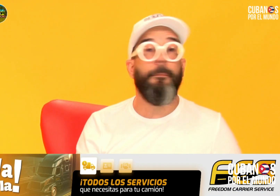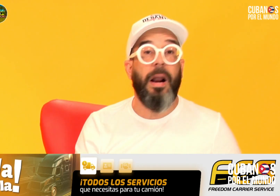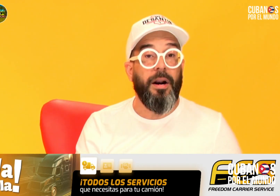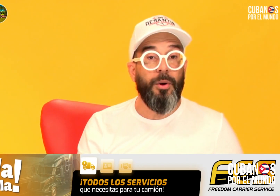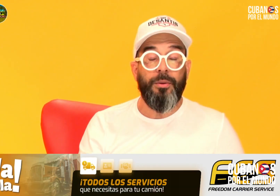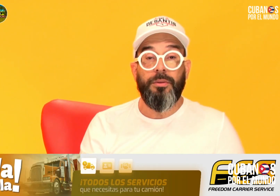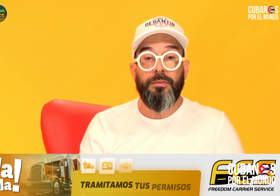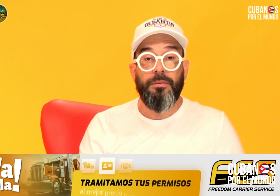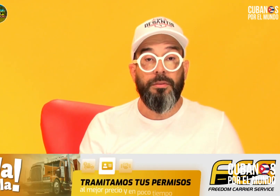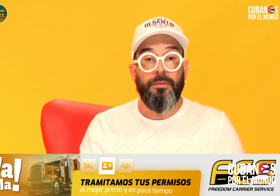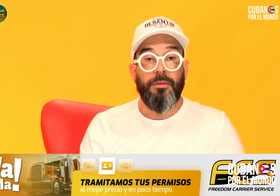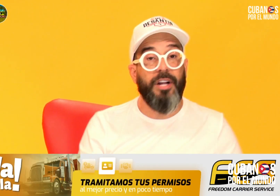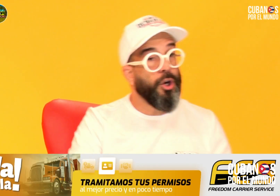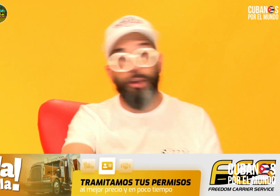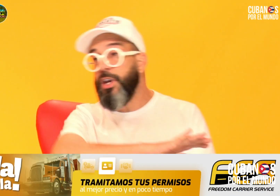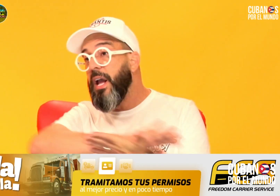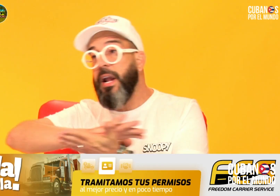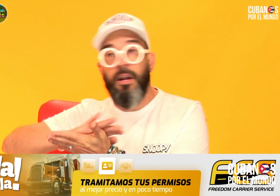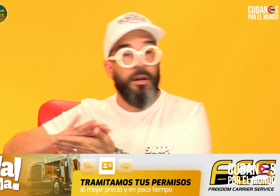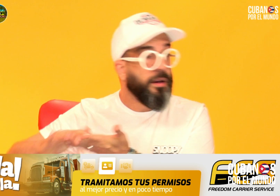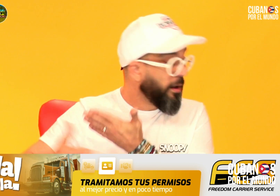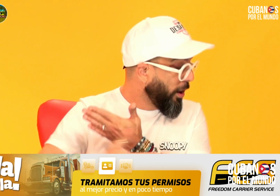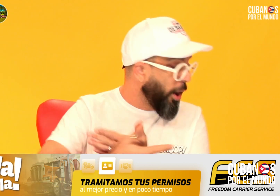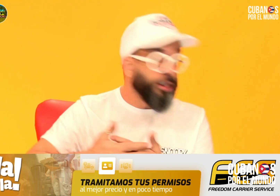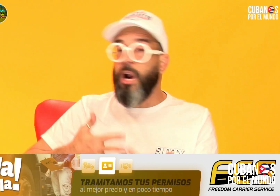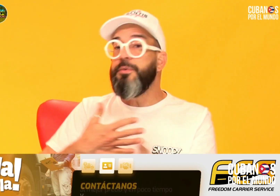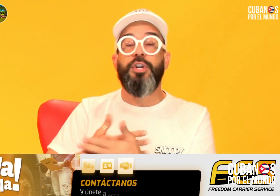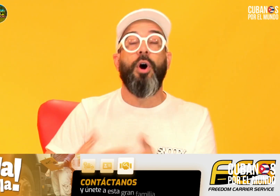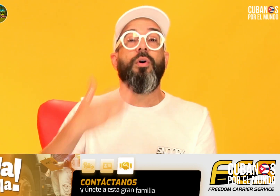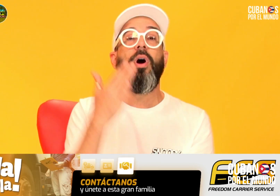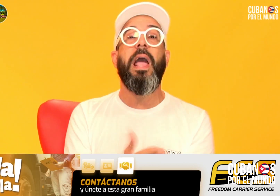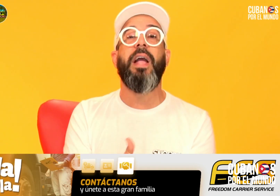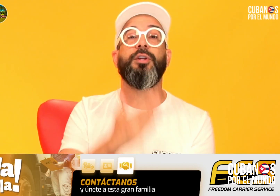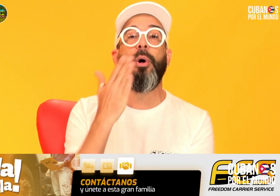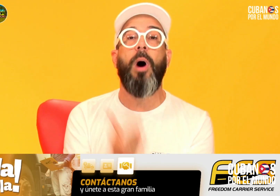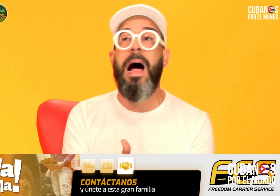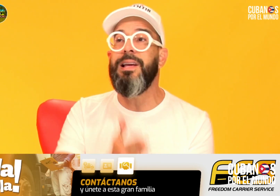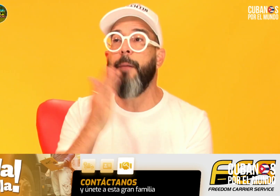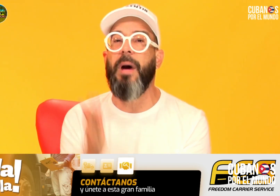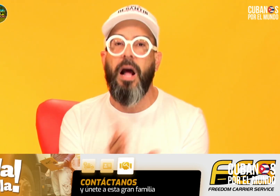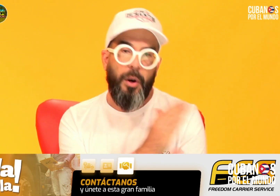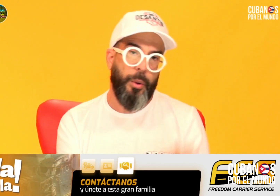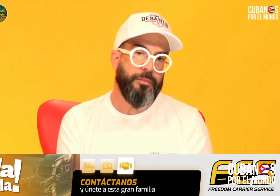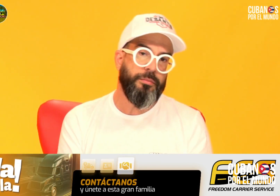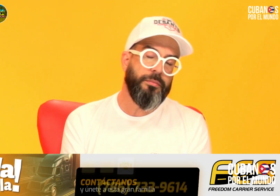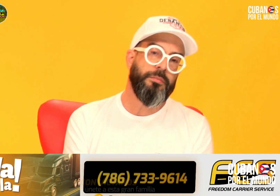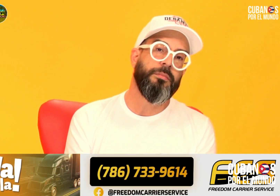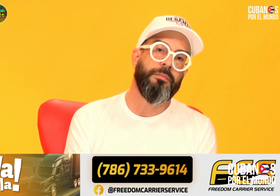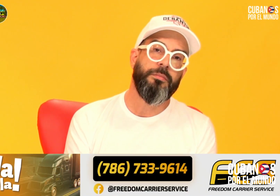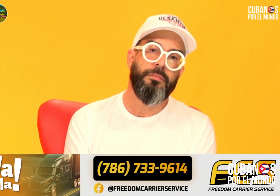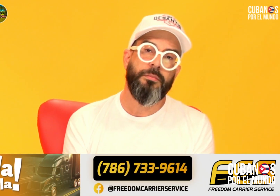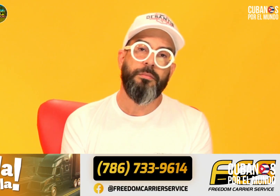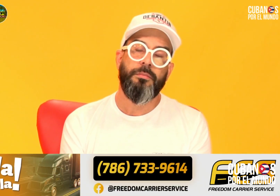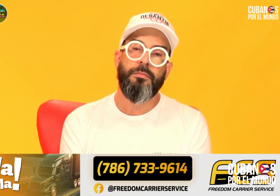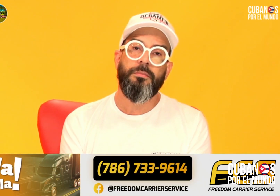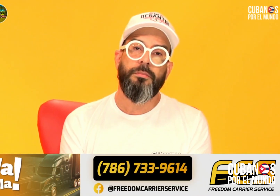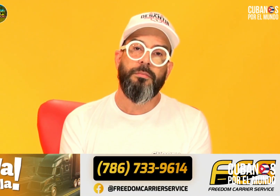Esto hay que pararlo. Esto no tiene otra opción. Esto hay que pararlo.